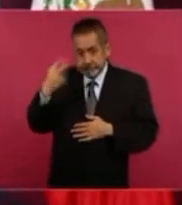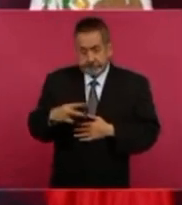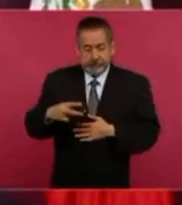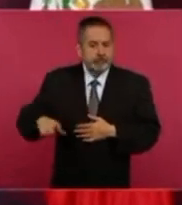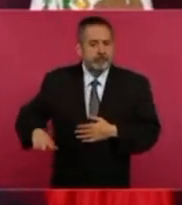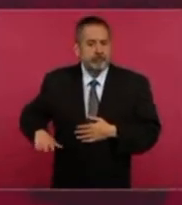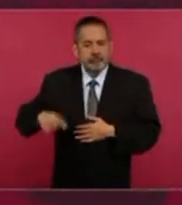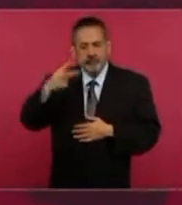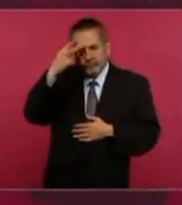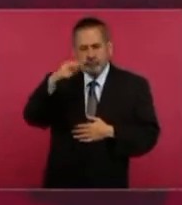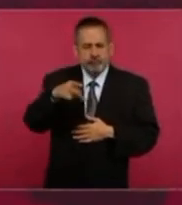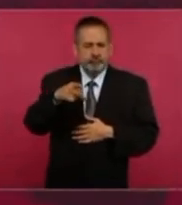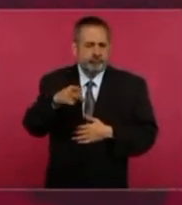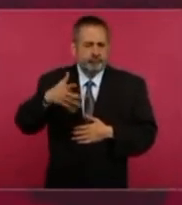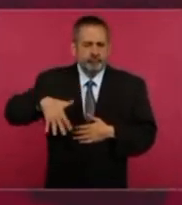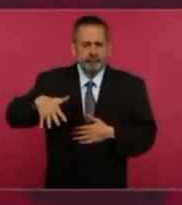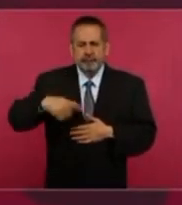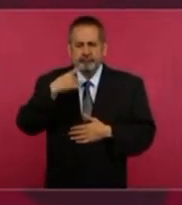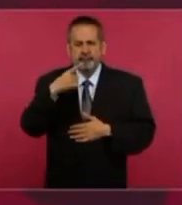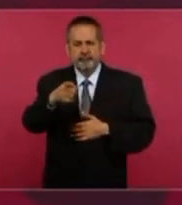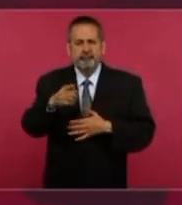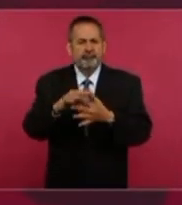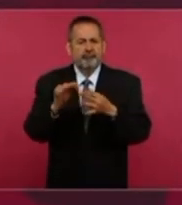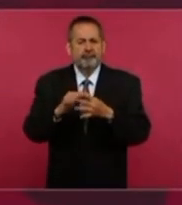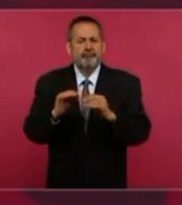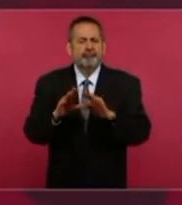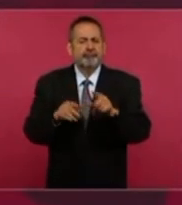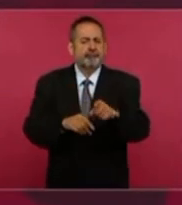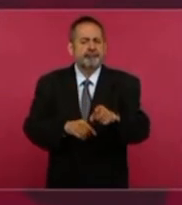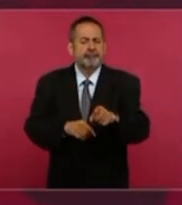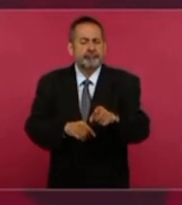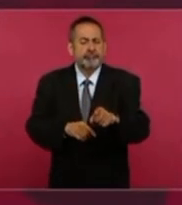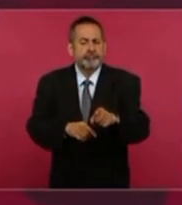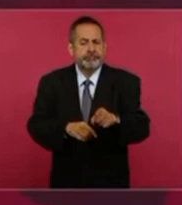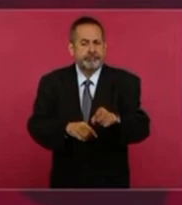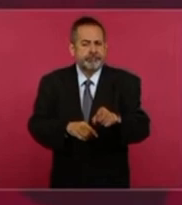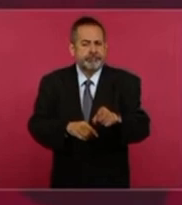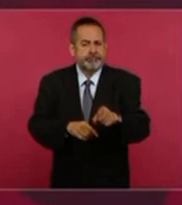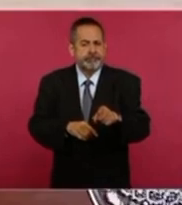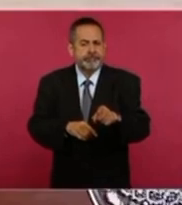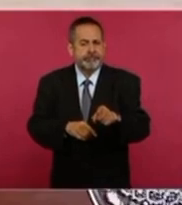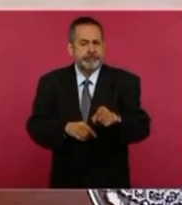pues como tú lo estás